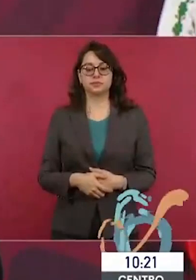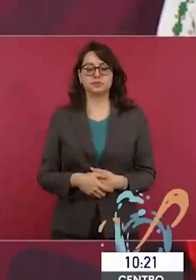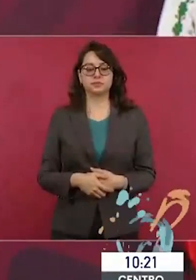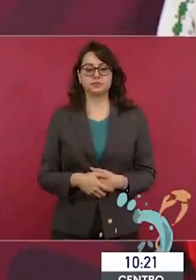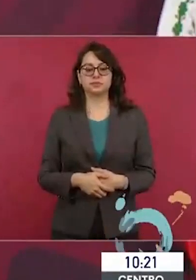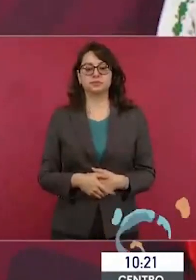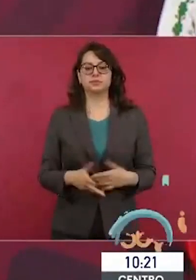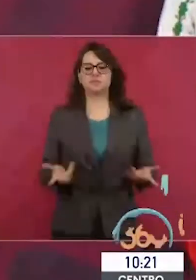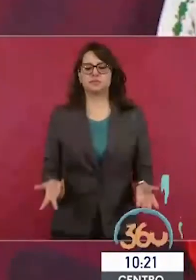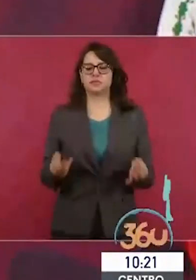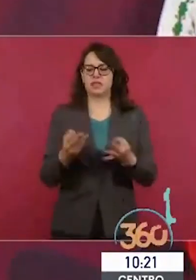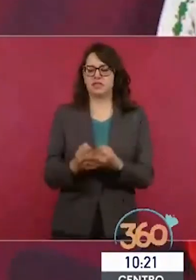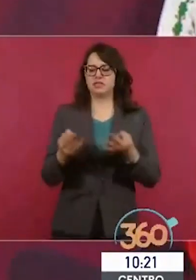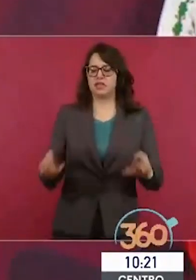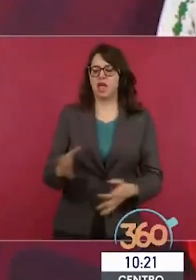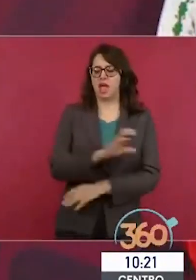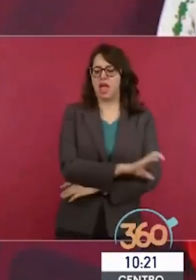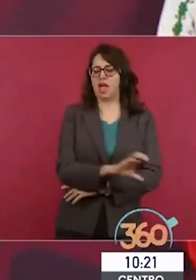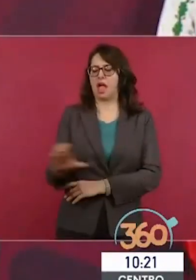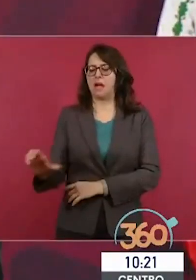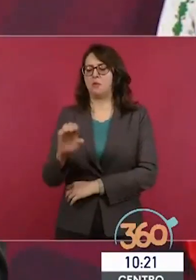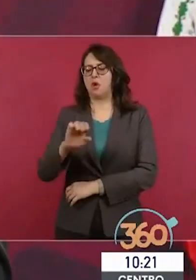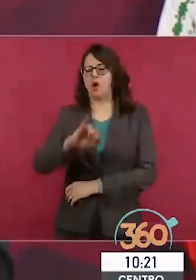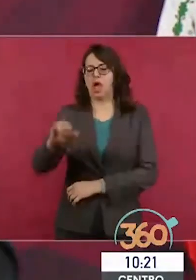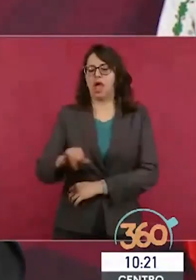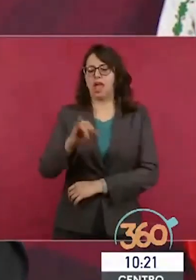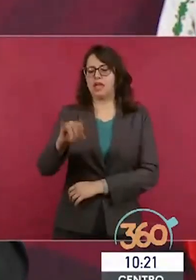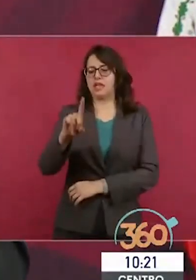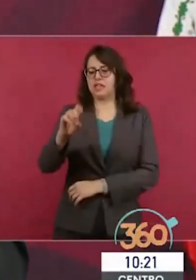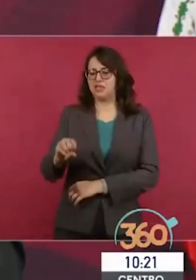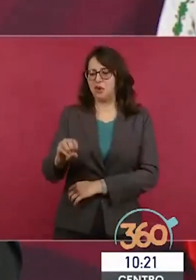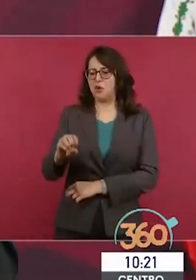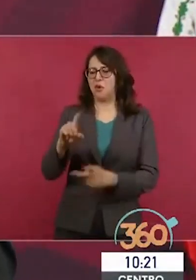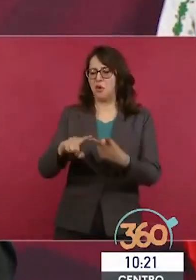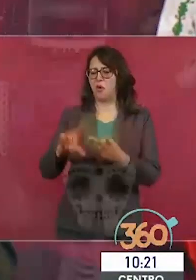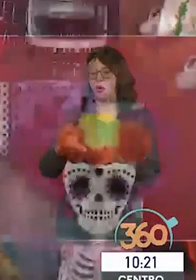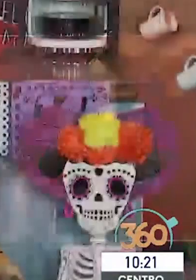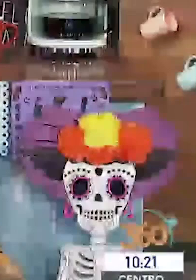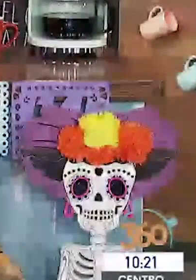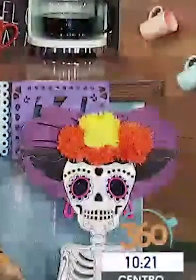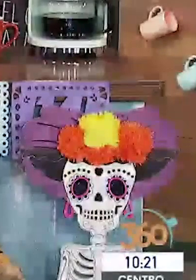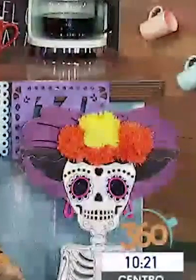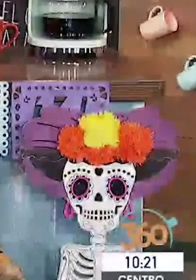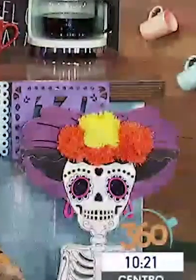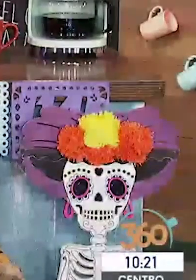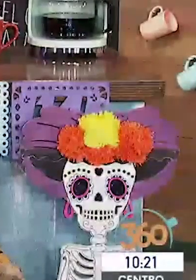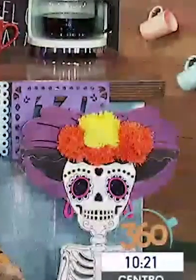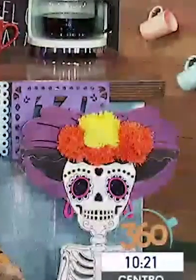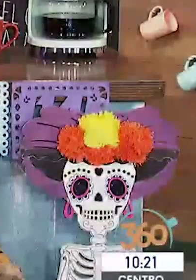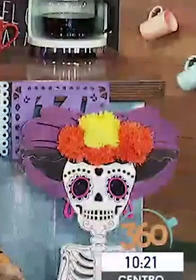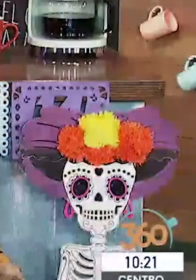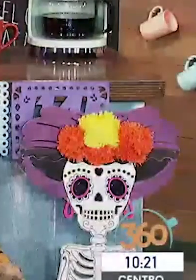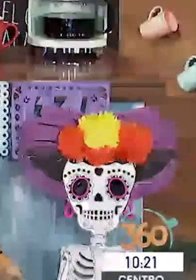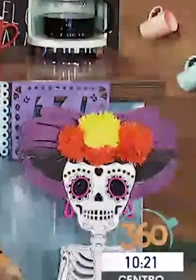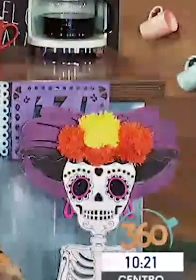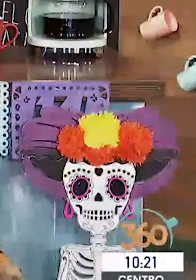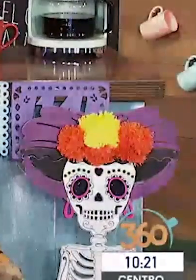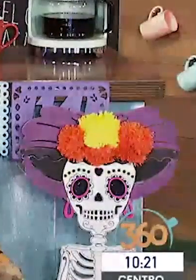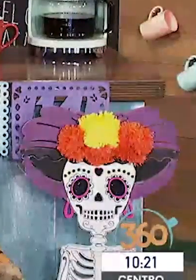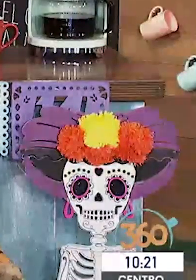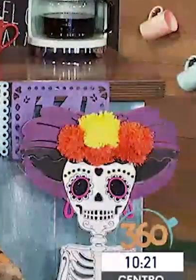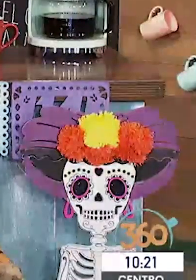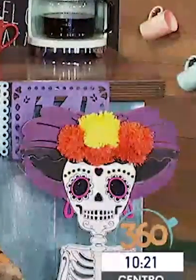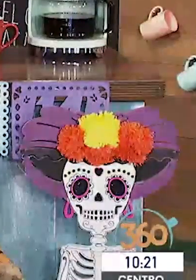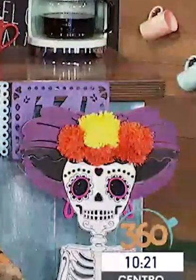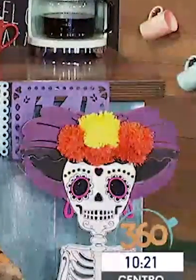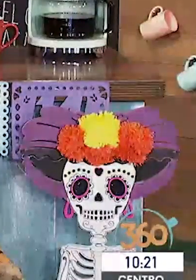las tierras ejidales y comunales. Todo será propiedad privada. Y por cierto, a ver, queda claro que hay recursos